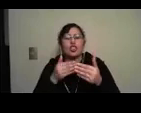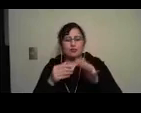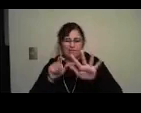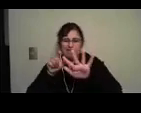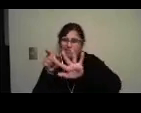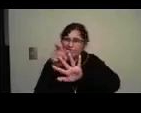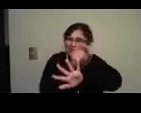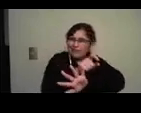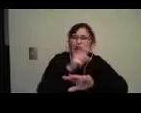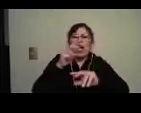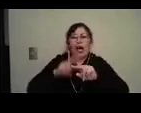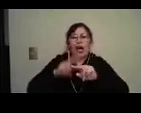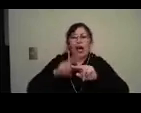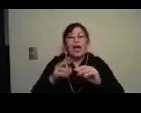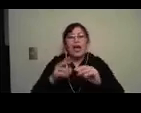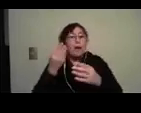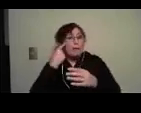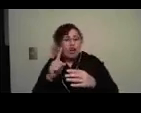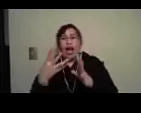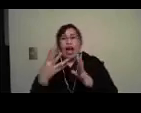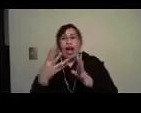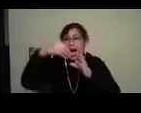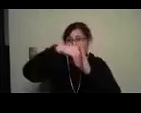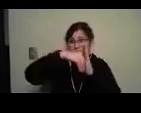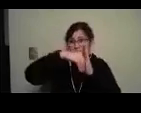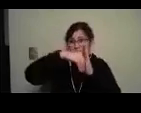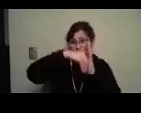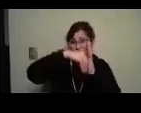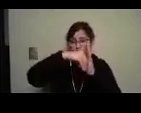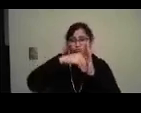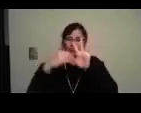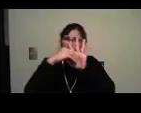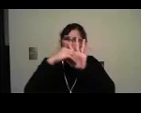ovillos neurofibrilares se forman en el espacio intracelular, ¿ya?